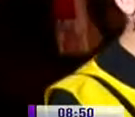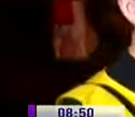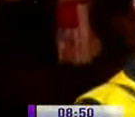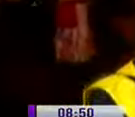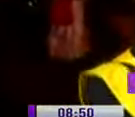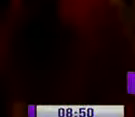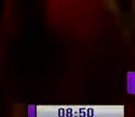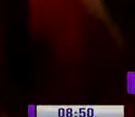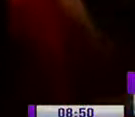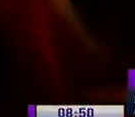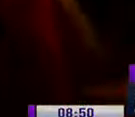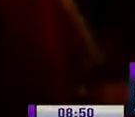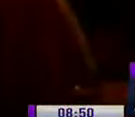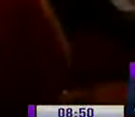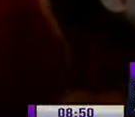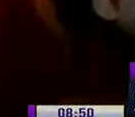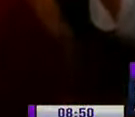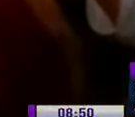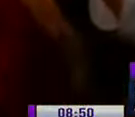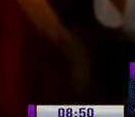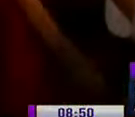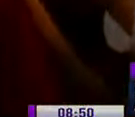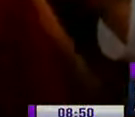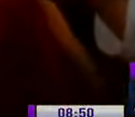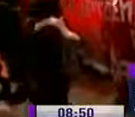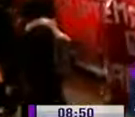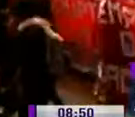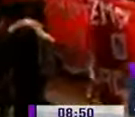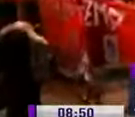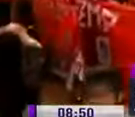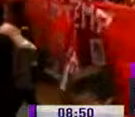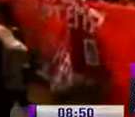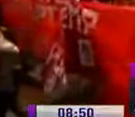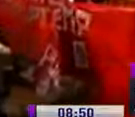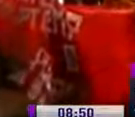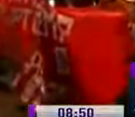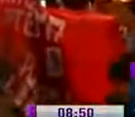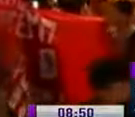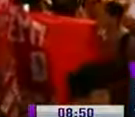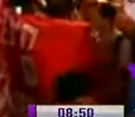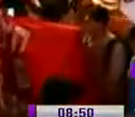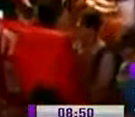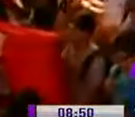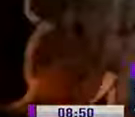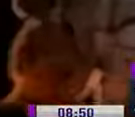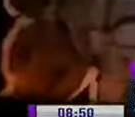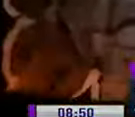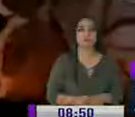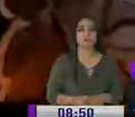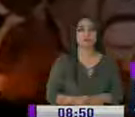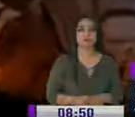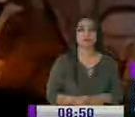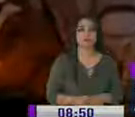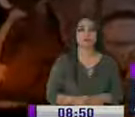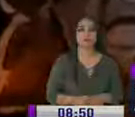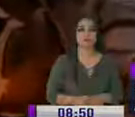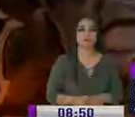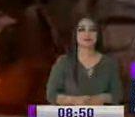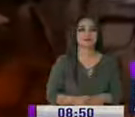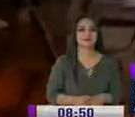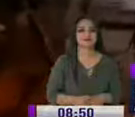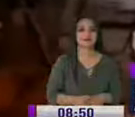droga, armas y todo tipo de cargamento. Miremos. Las consecuencias del proceso de paz entre el gobierno